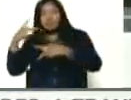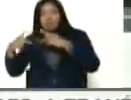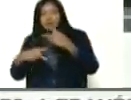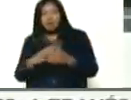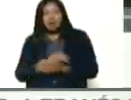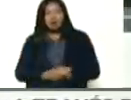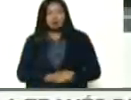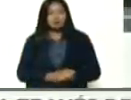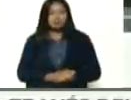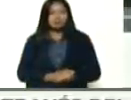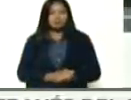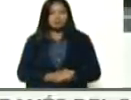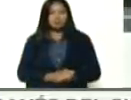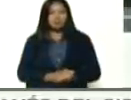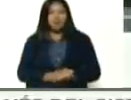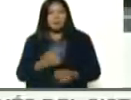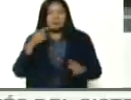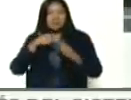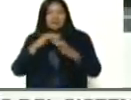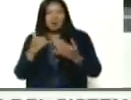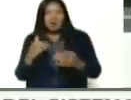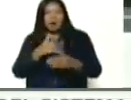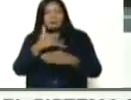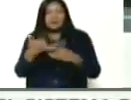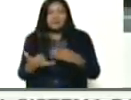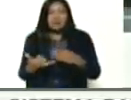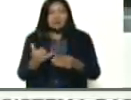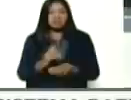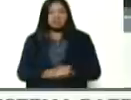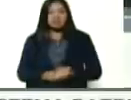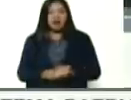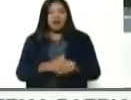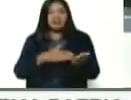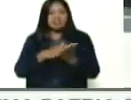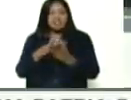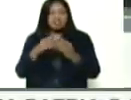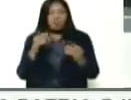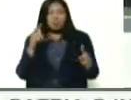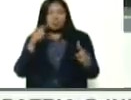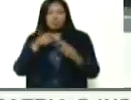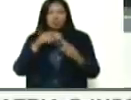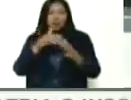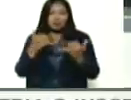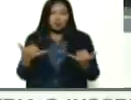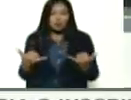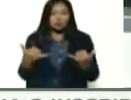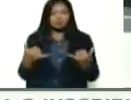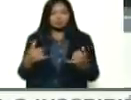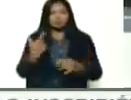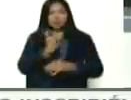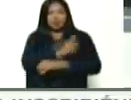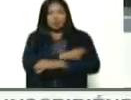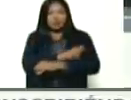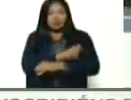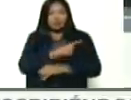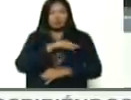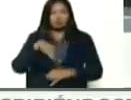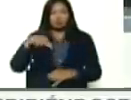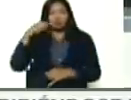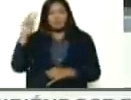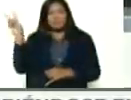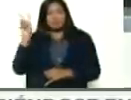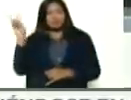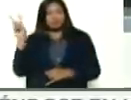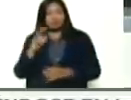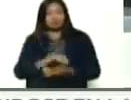y con precisión en la planificación garantizando la llegada de las vacunas para venezuela